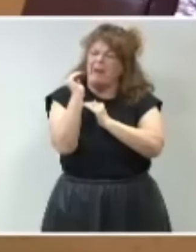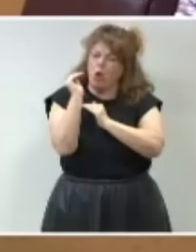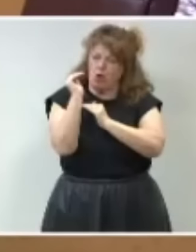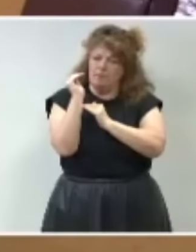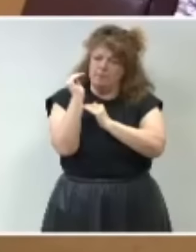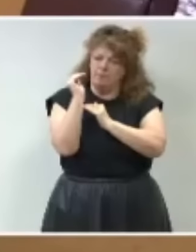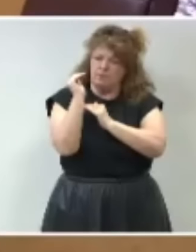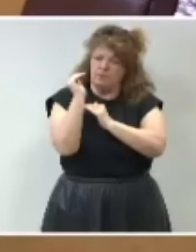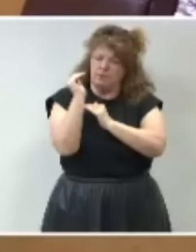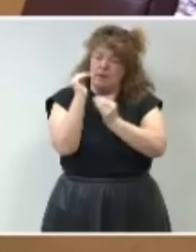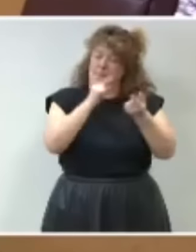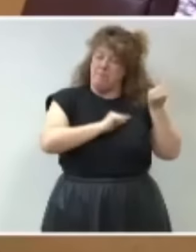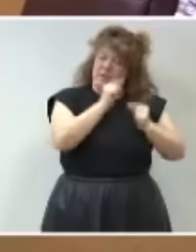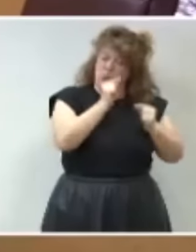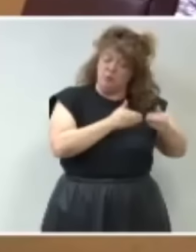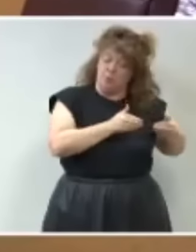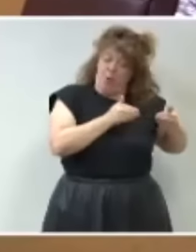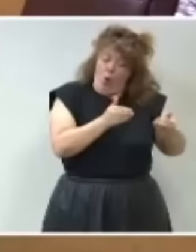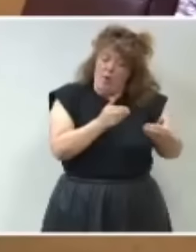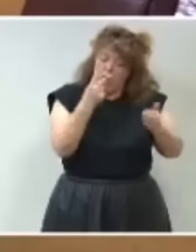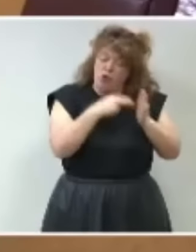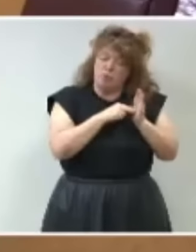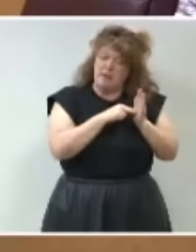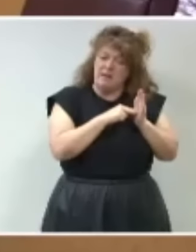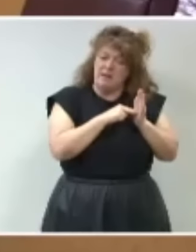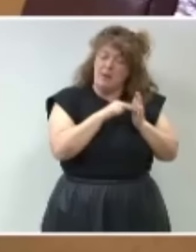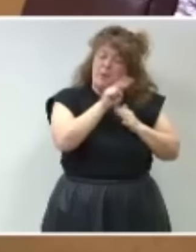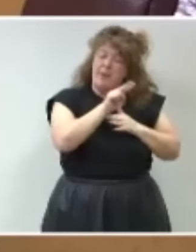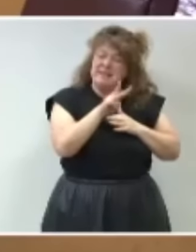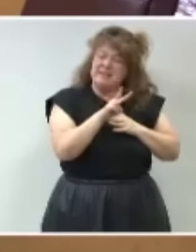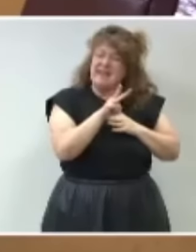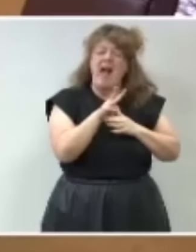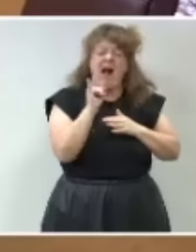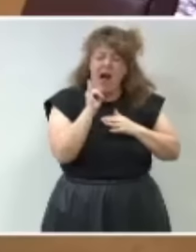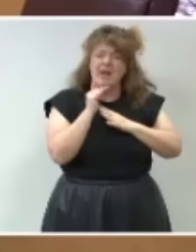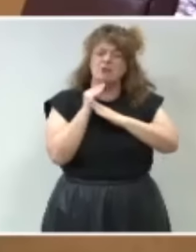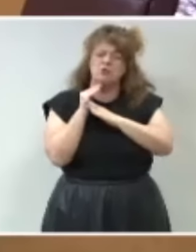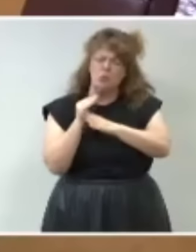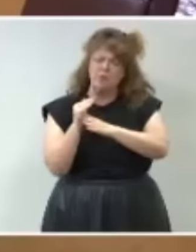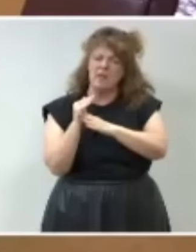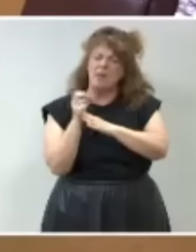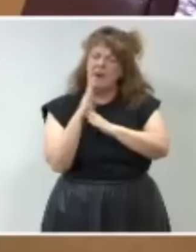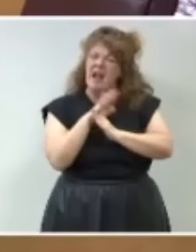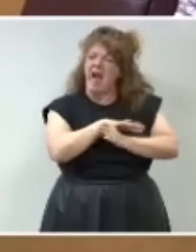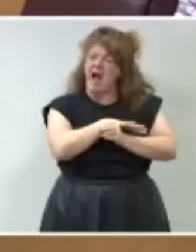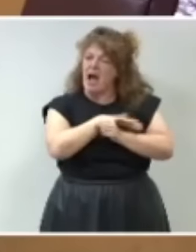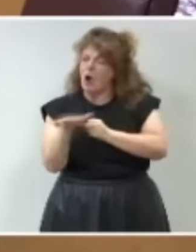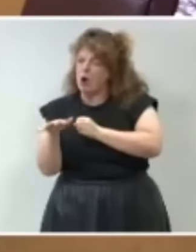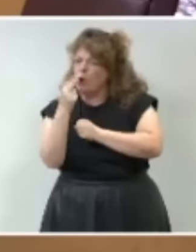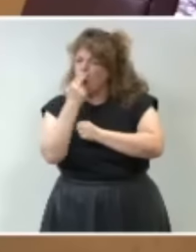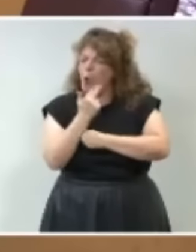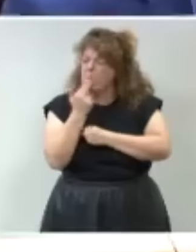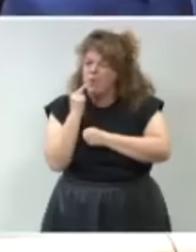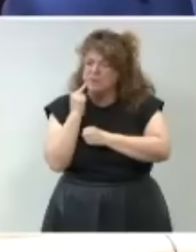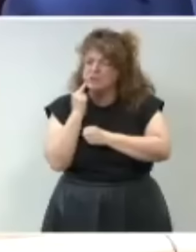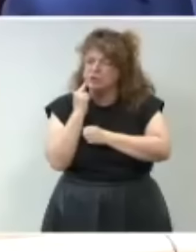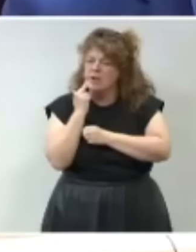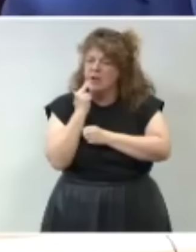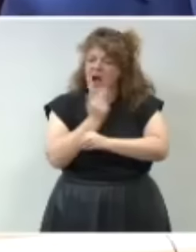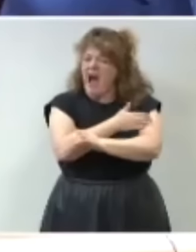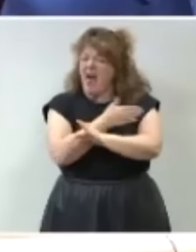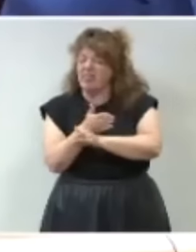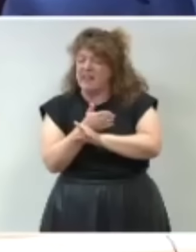presupuesto prorrogado del año 2023. Por tanto, tengo suficiente para atender los compromisos adquiridos